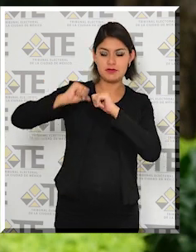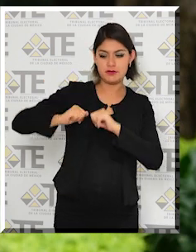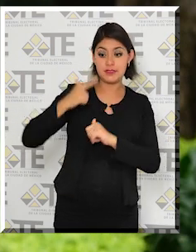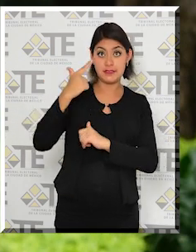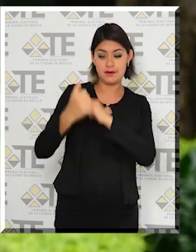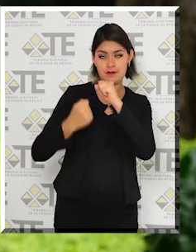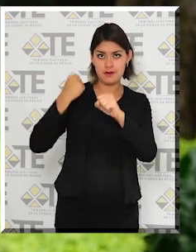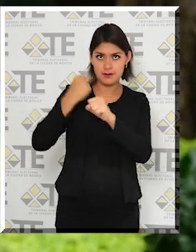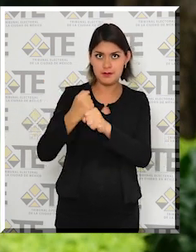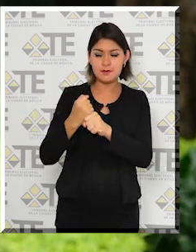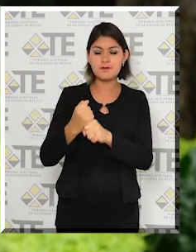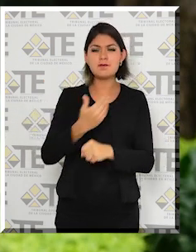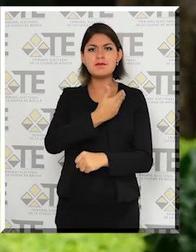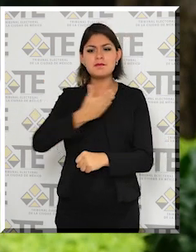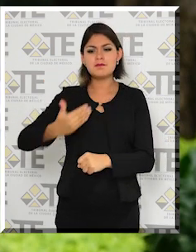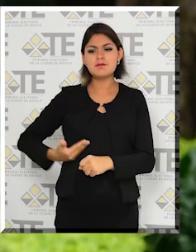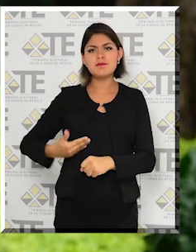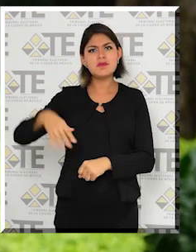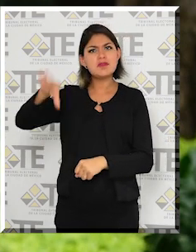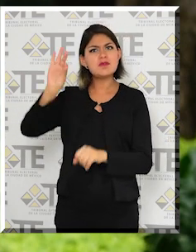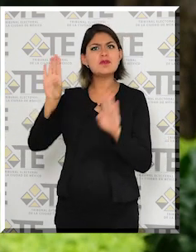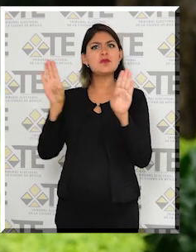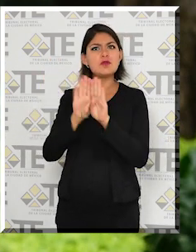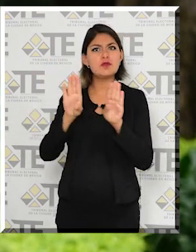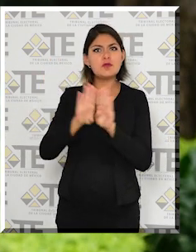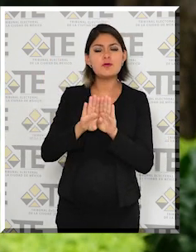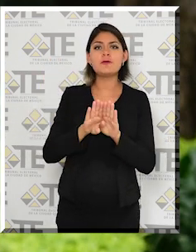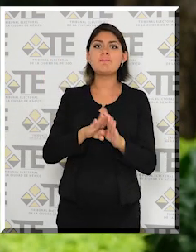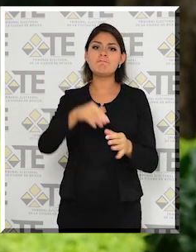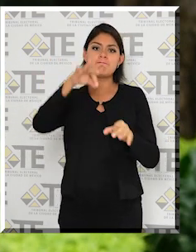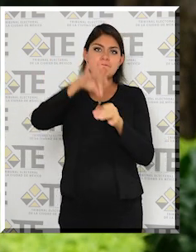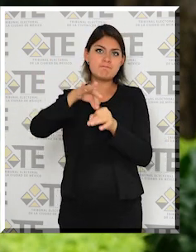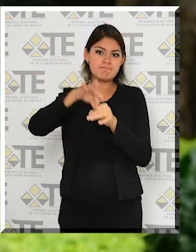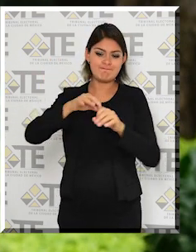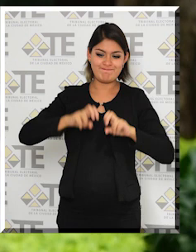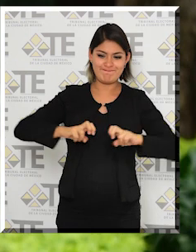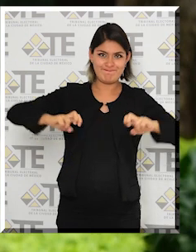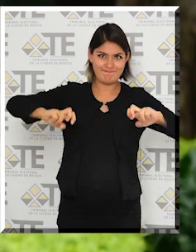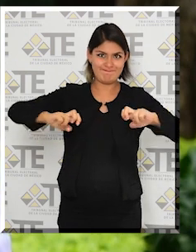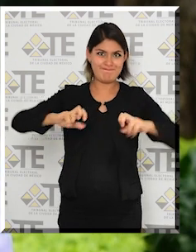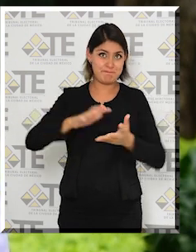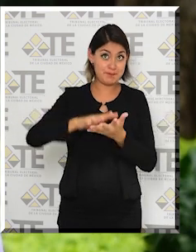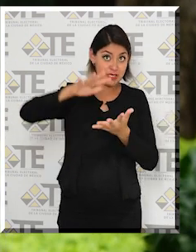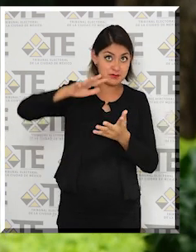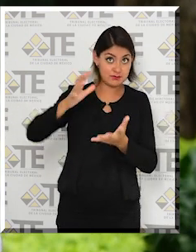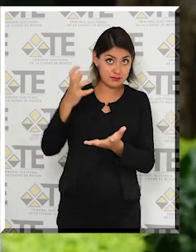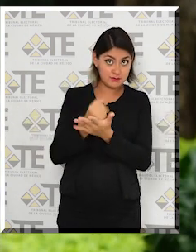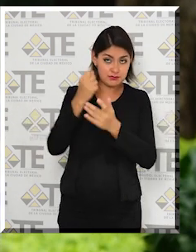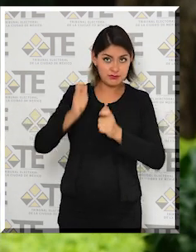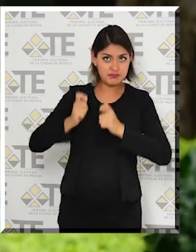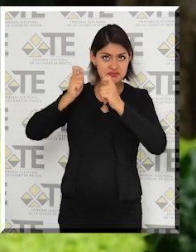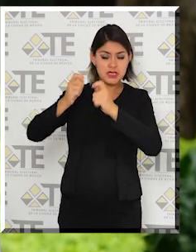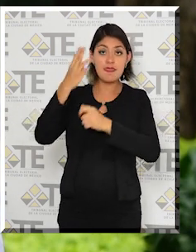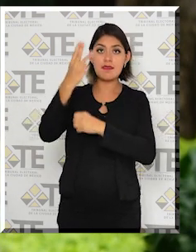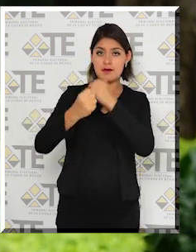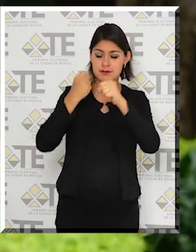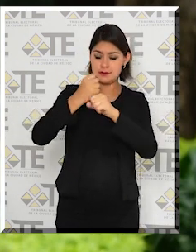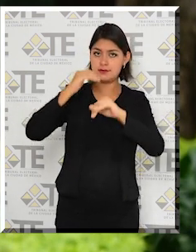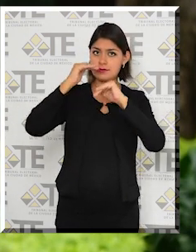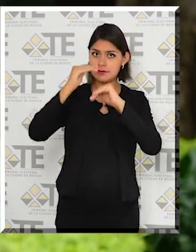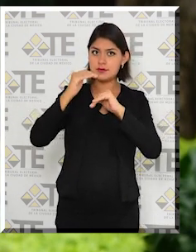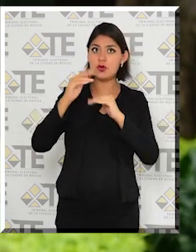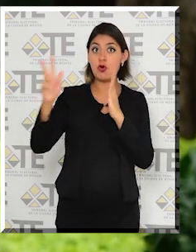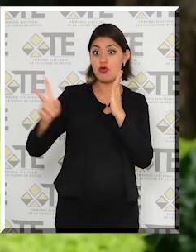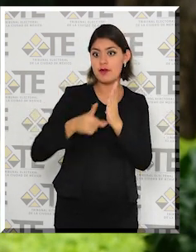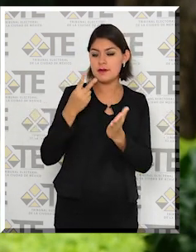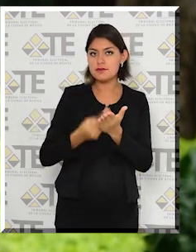duración de 7 años en su cargo. La presidencia del tribunal se elige por mayoría de votos de quienes integran el pleno con duración